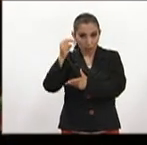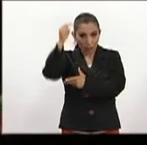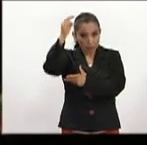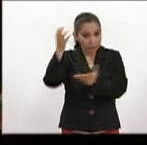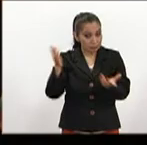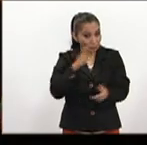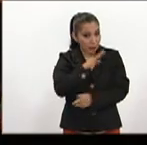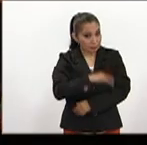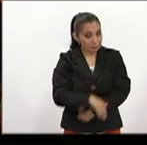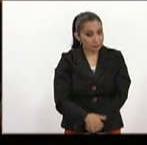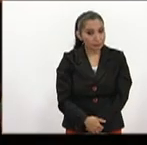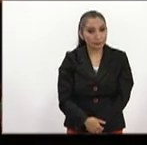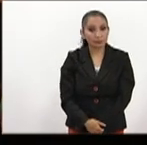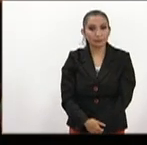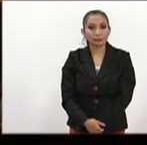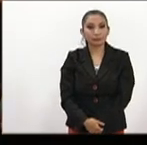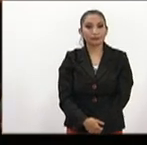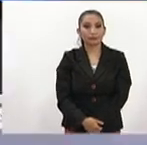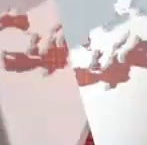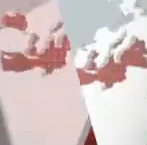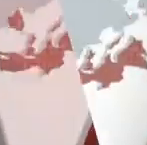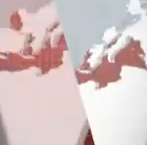cibernéticas ilegales.